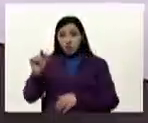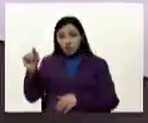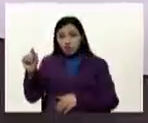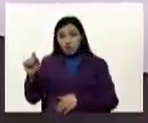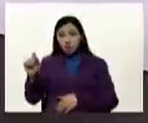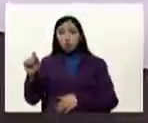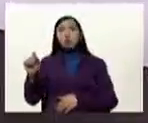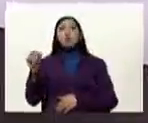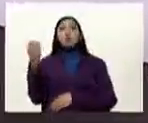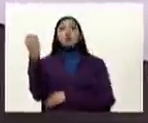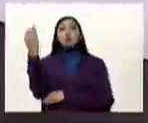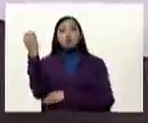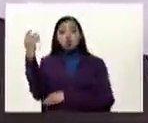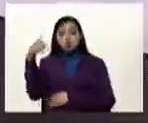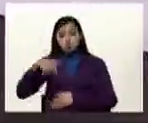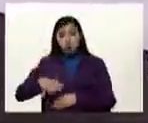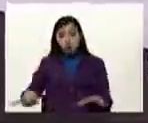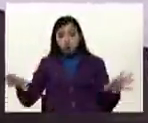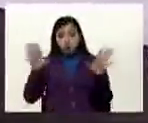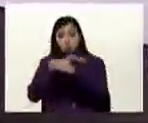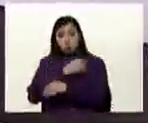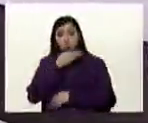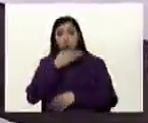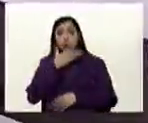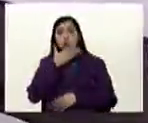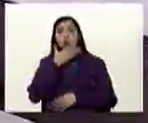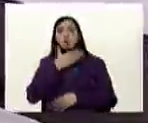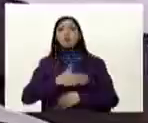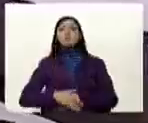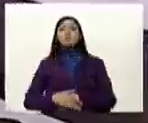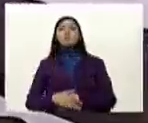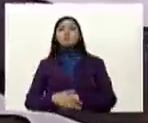esta noche linda de